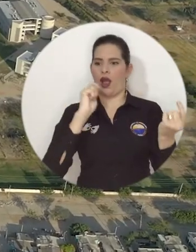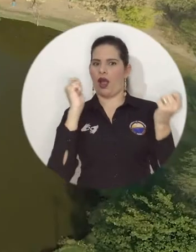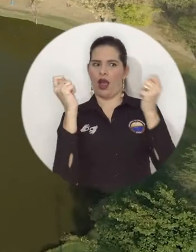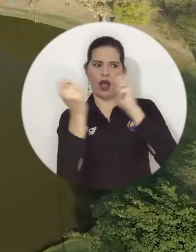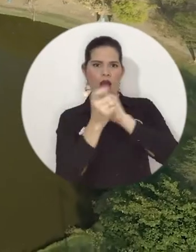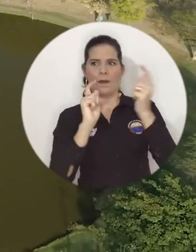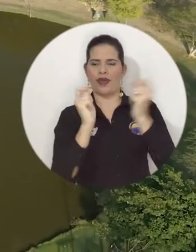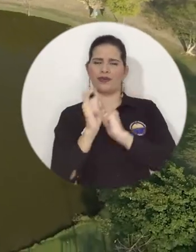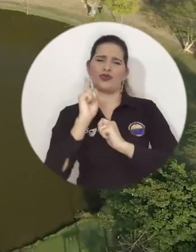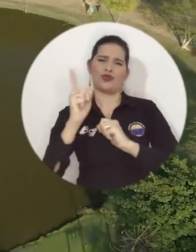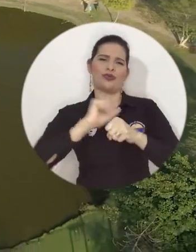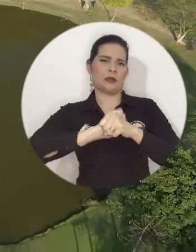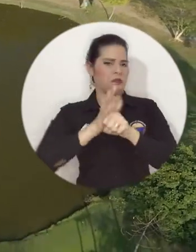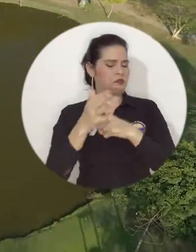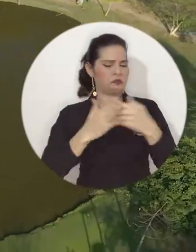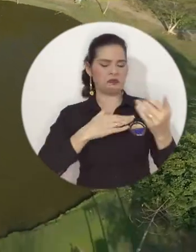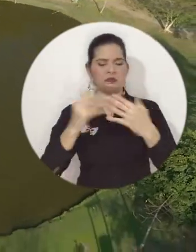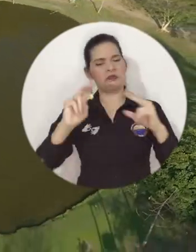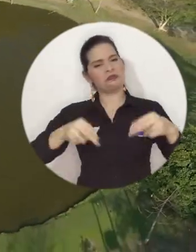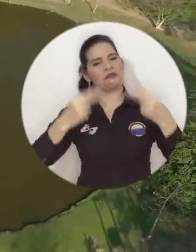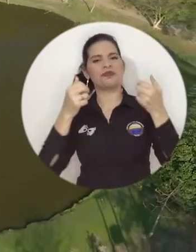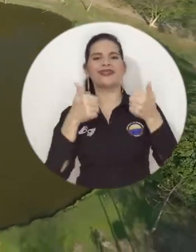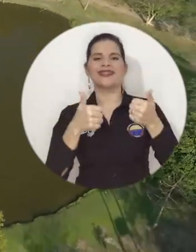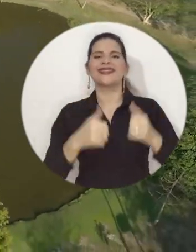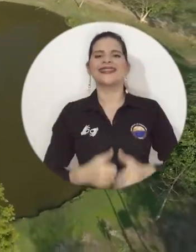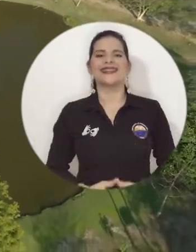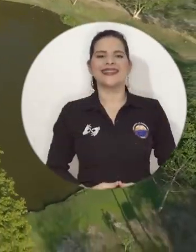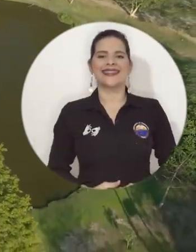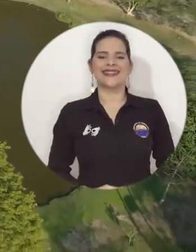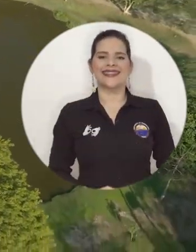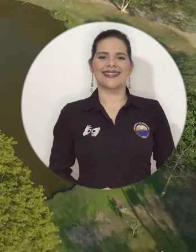las transformaciones originadas por la pandemia.